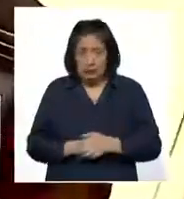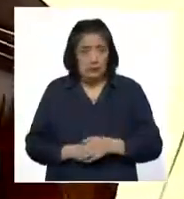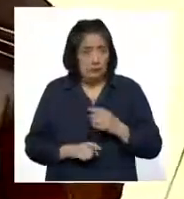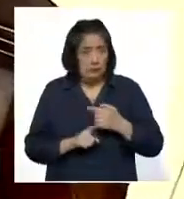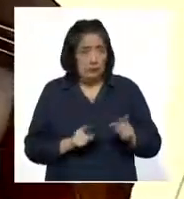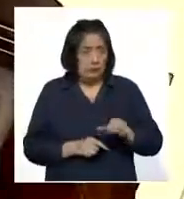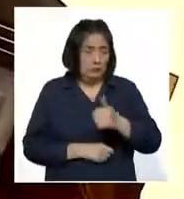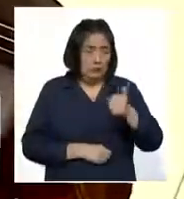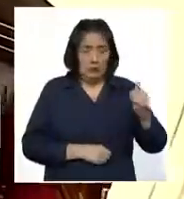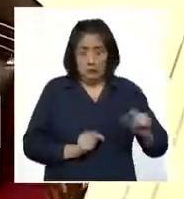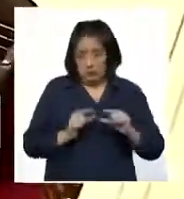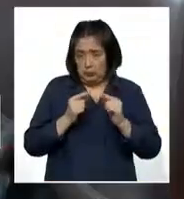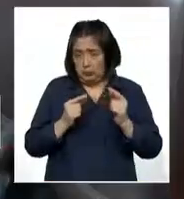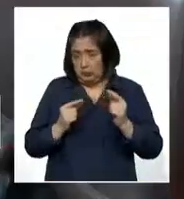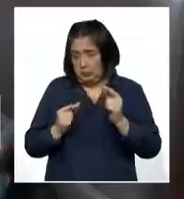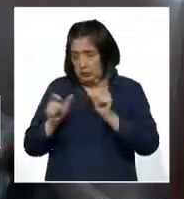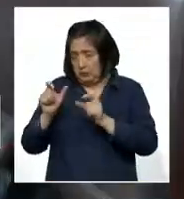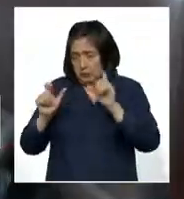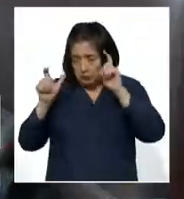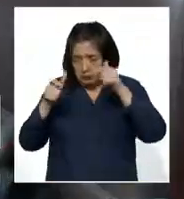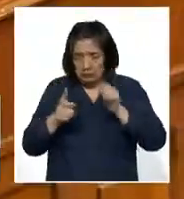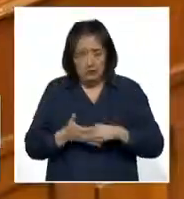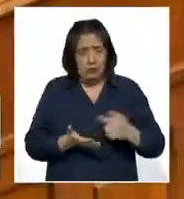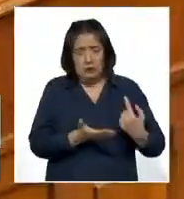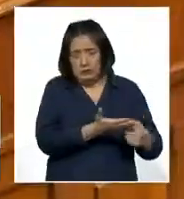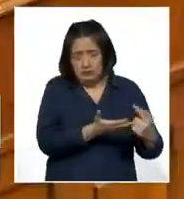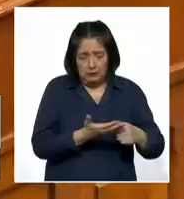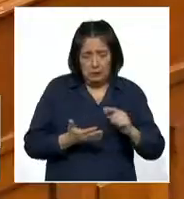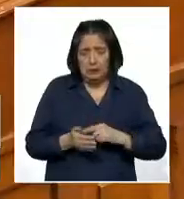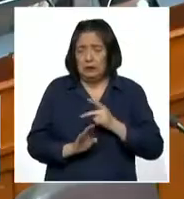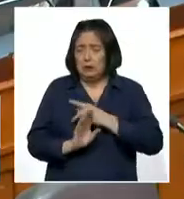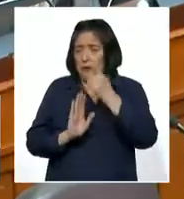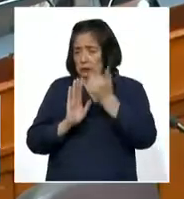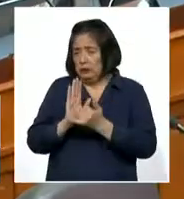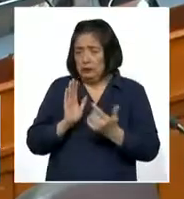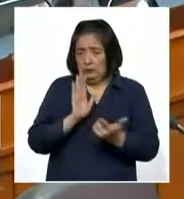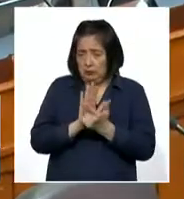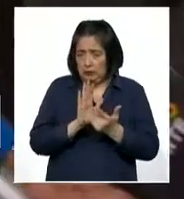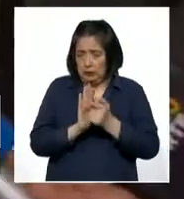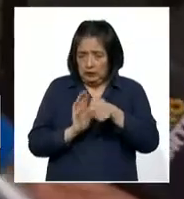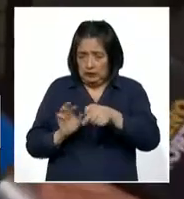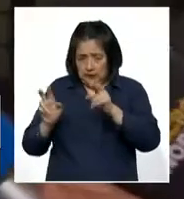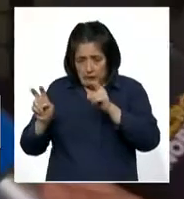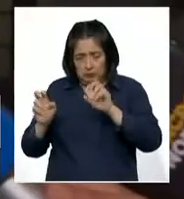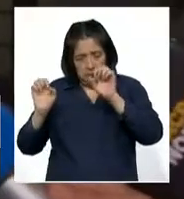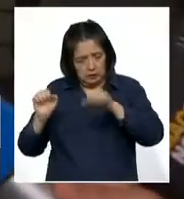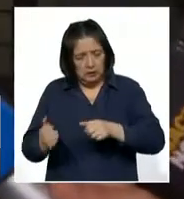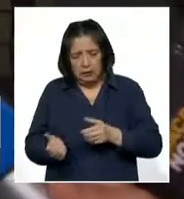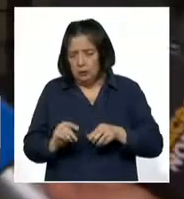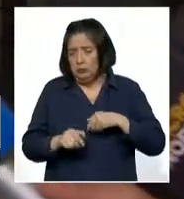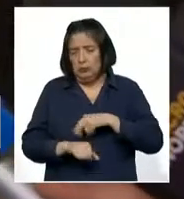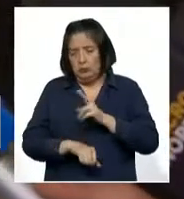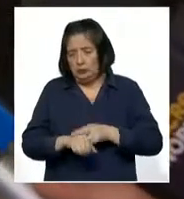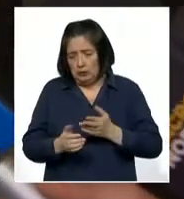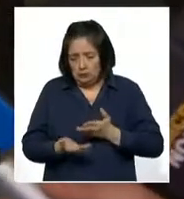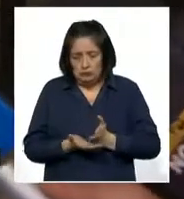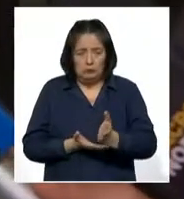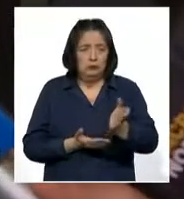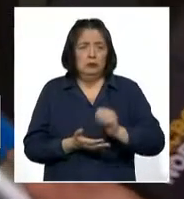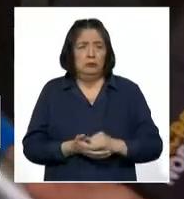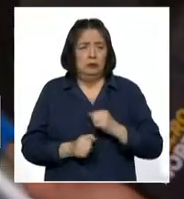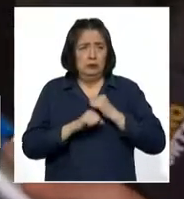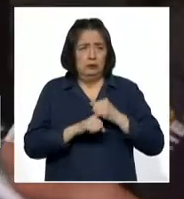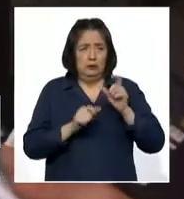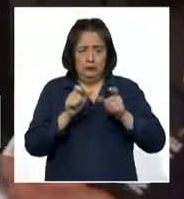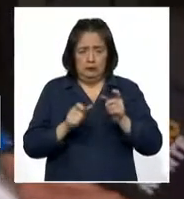embargo, para otros parlamentarios, el debate de proyectos de ley en esta materia debe seguir su conducto regular. Para seguridad ciudadana,